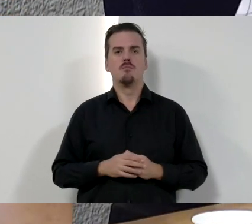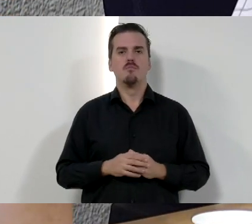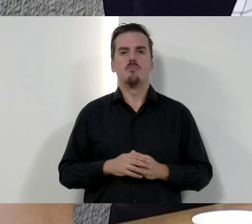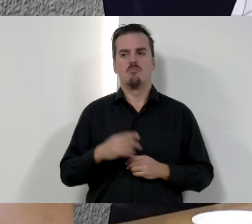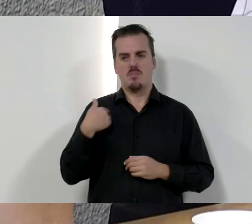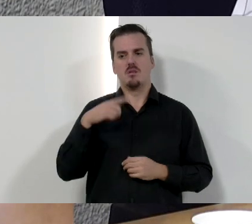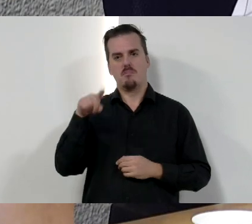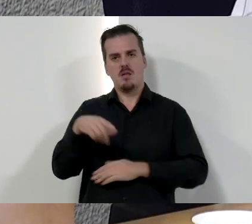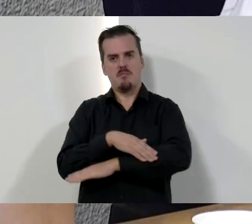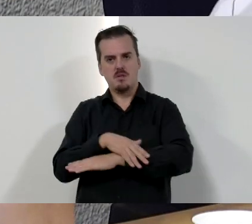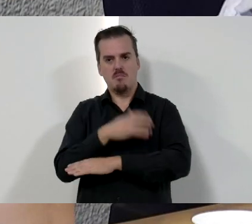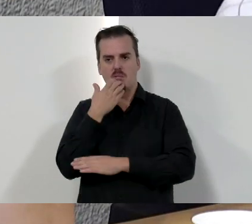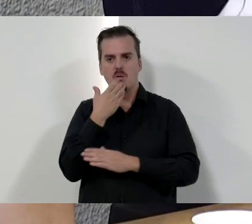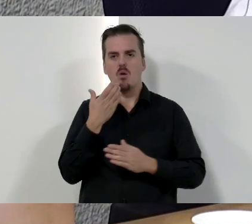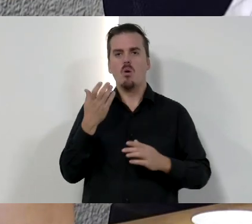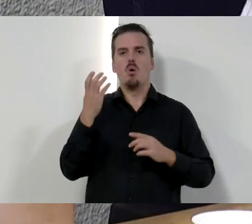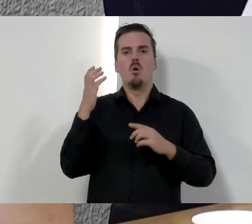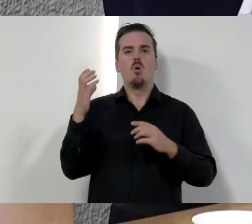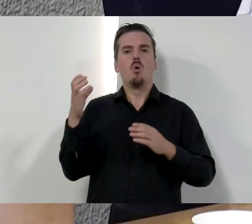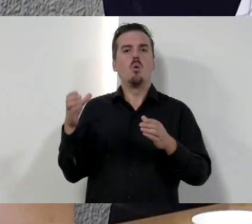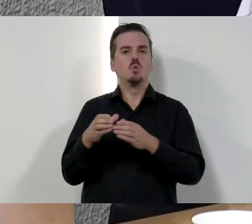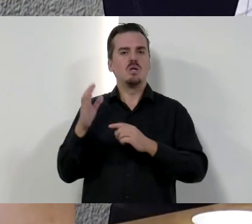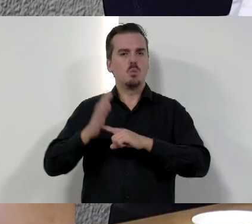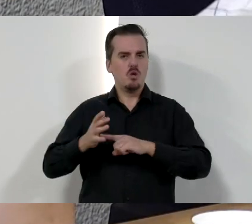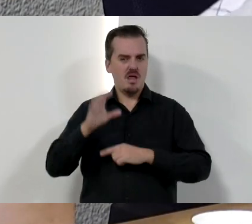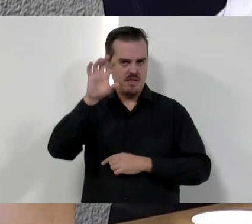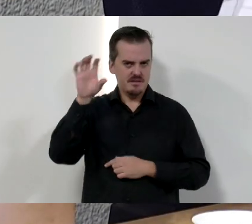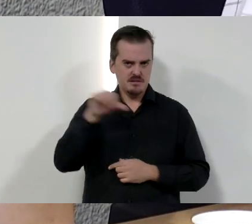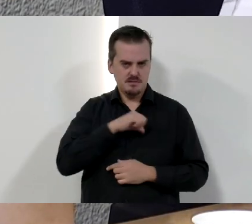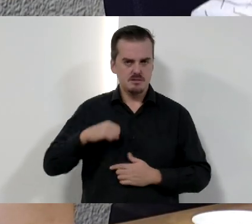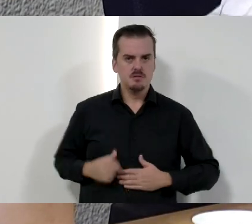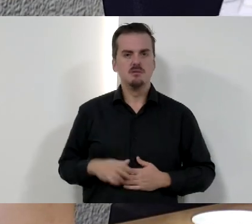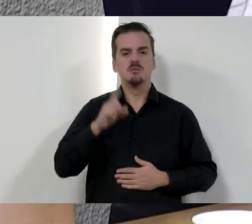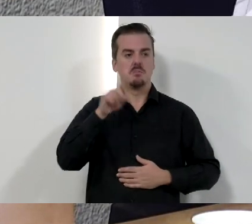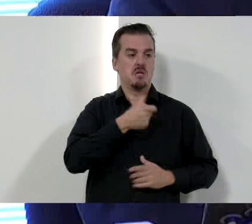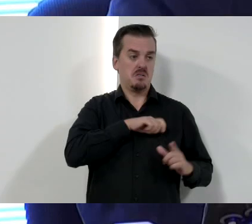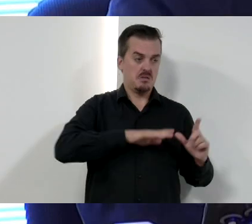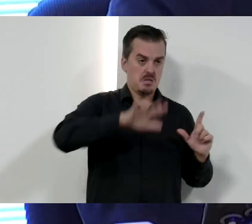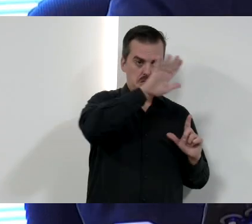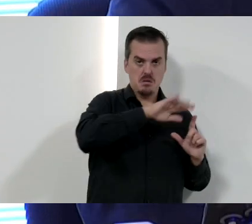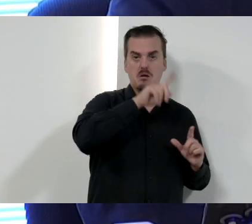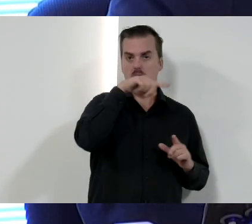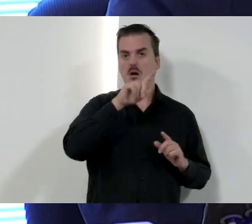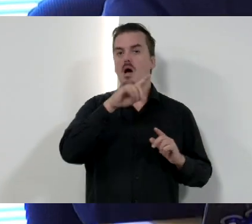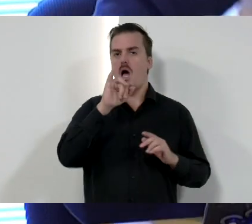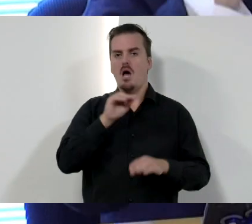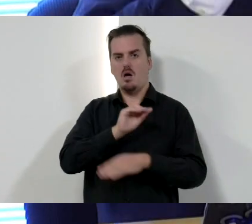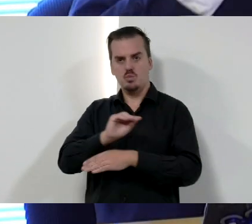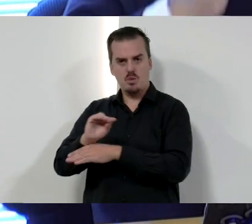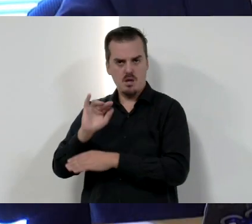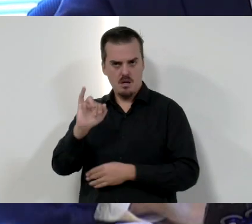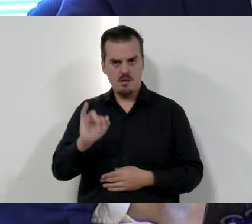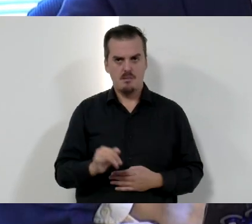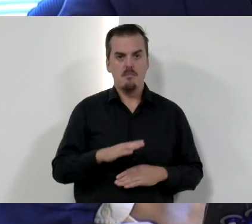ser las juntas de comunidades, puede ser el Estado, pues pueden establecer y de hecho establecen también ayudas genéricas